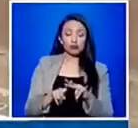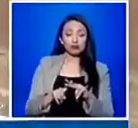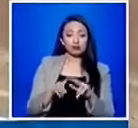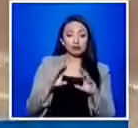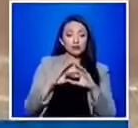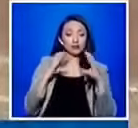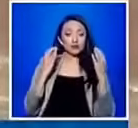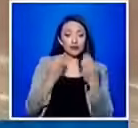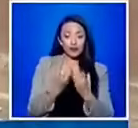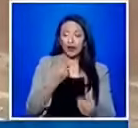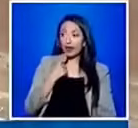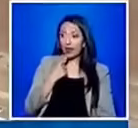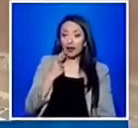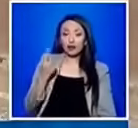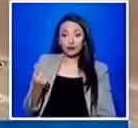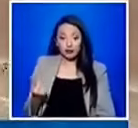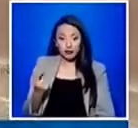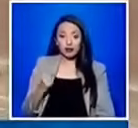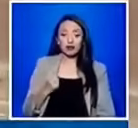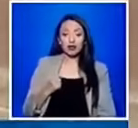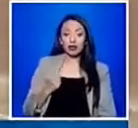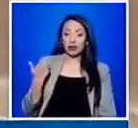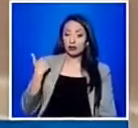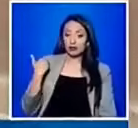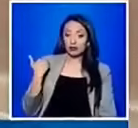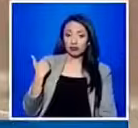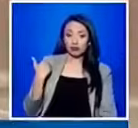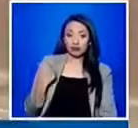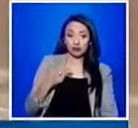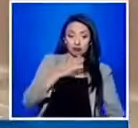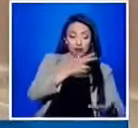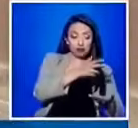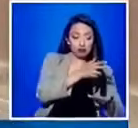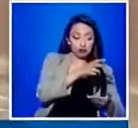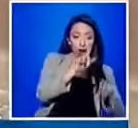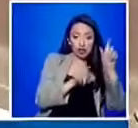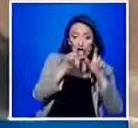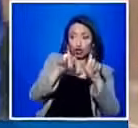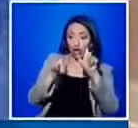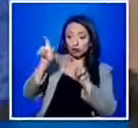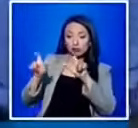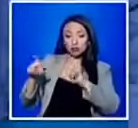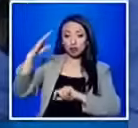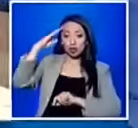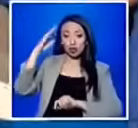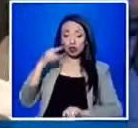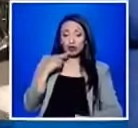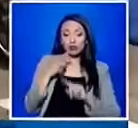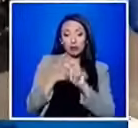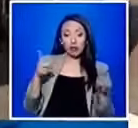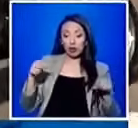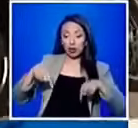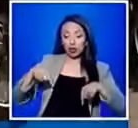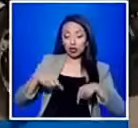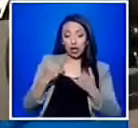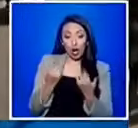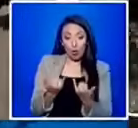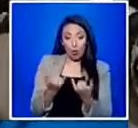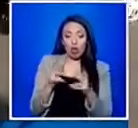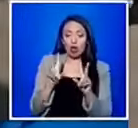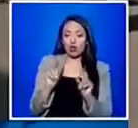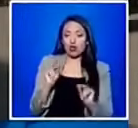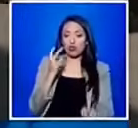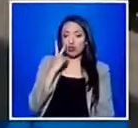estudiantes. Ellos manifestaron que van a tener pues distribuido varios personal en diferentes instituciones